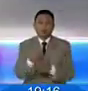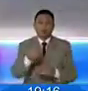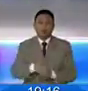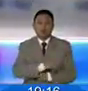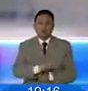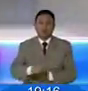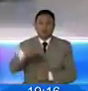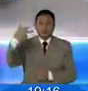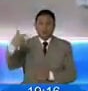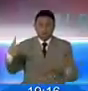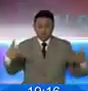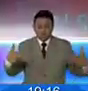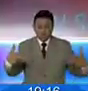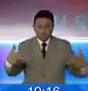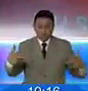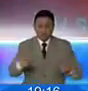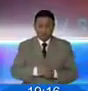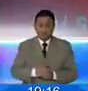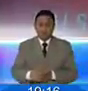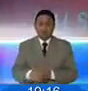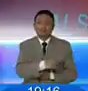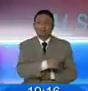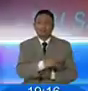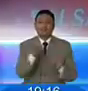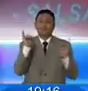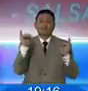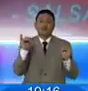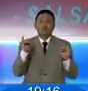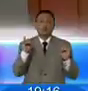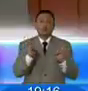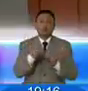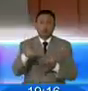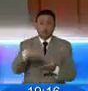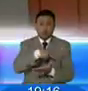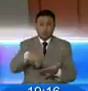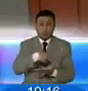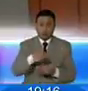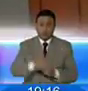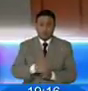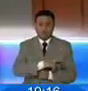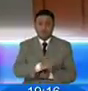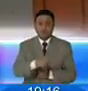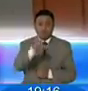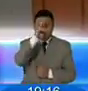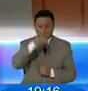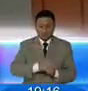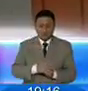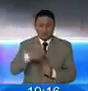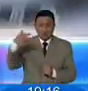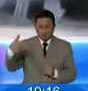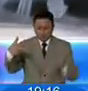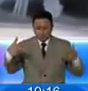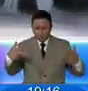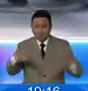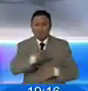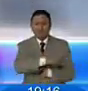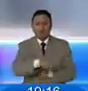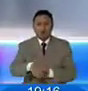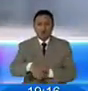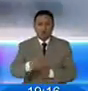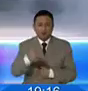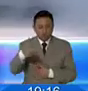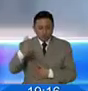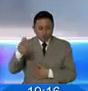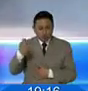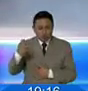lo inadmisible. Es que al parecer un instructor que daba clases de baile en el sitio había colocado estos aparatos para filmar a sus alumnas menores